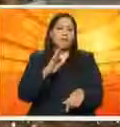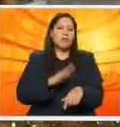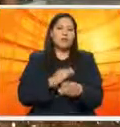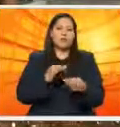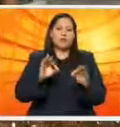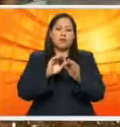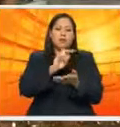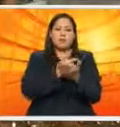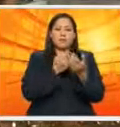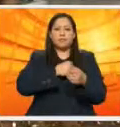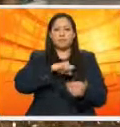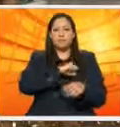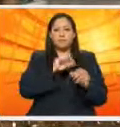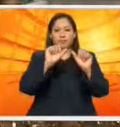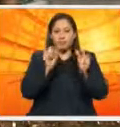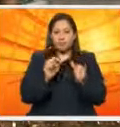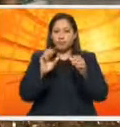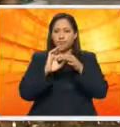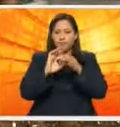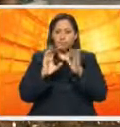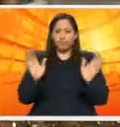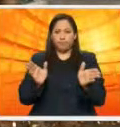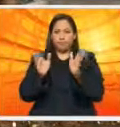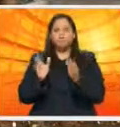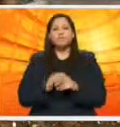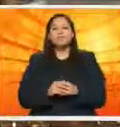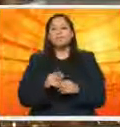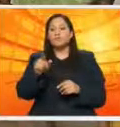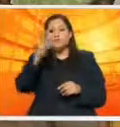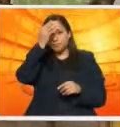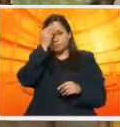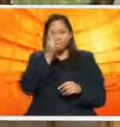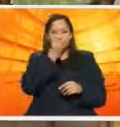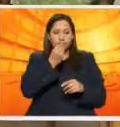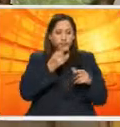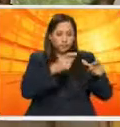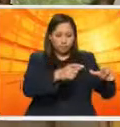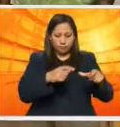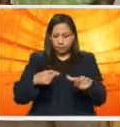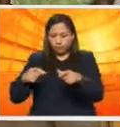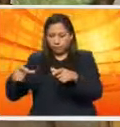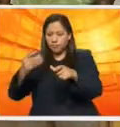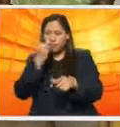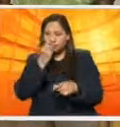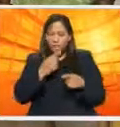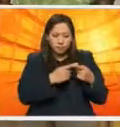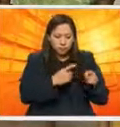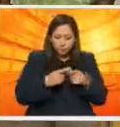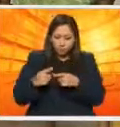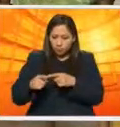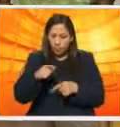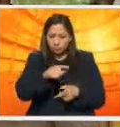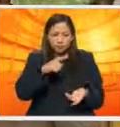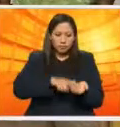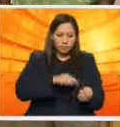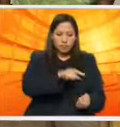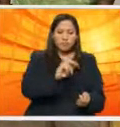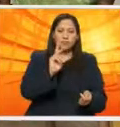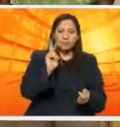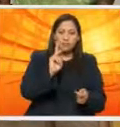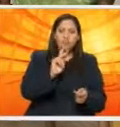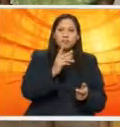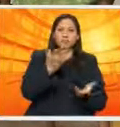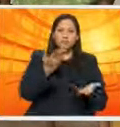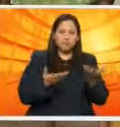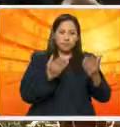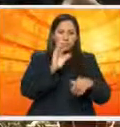del programa Saludarte. Para 2016. Y que también aprendan a diferenciar alimentos con cantidades calóricas